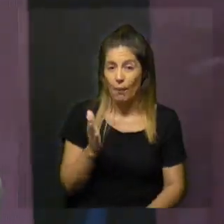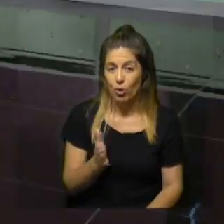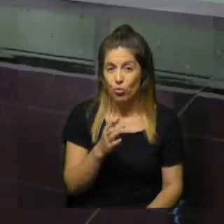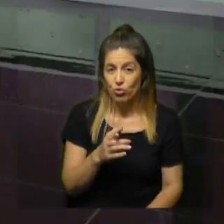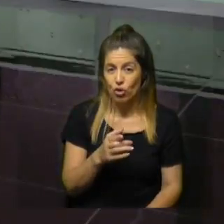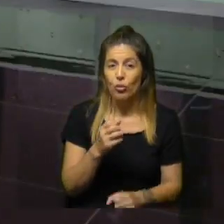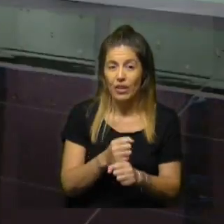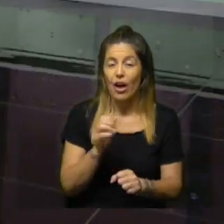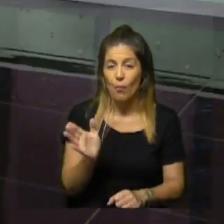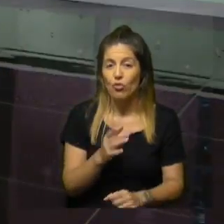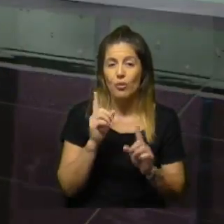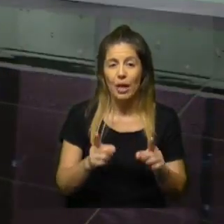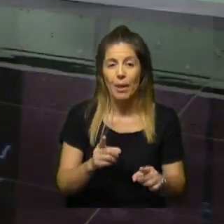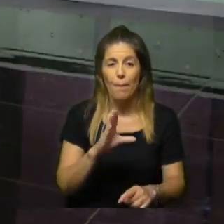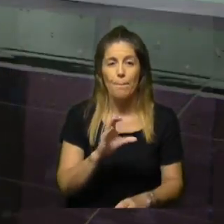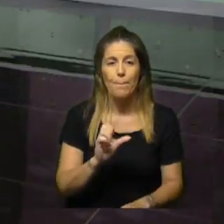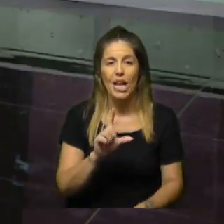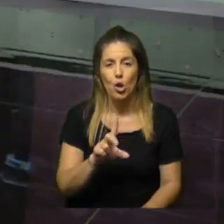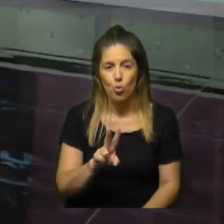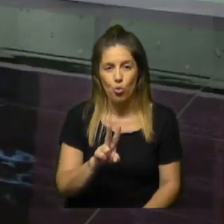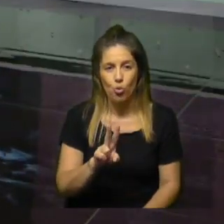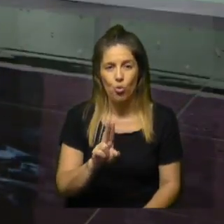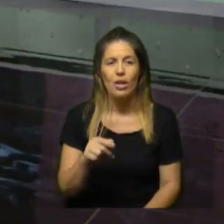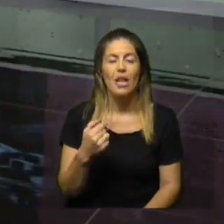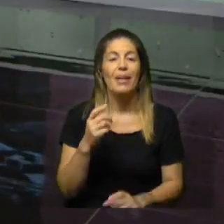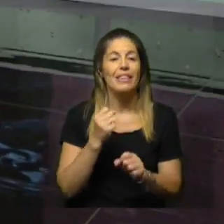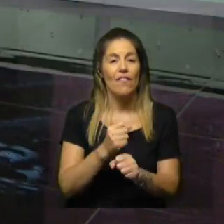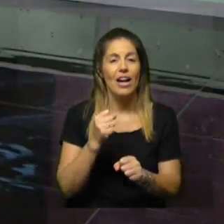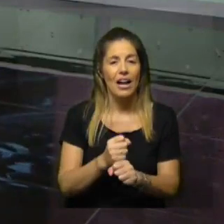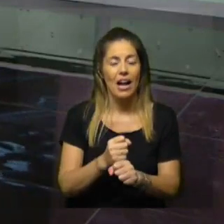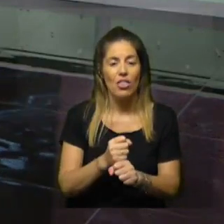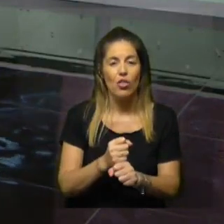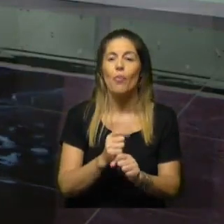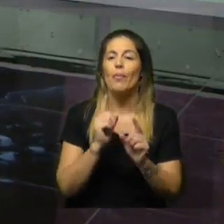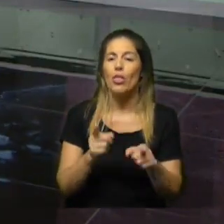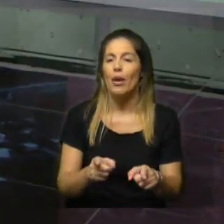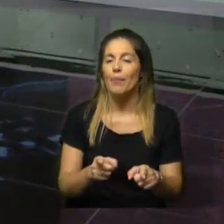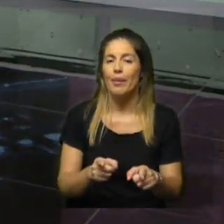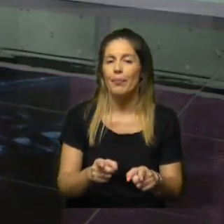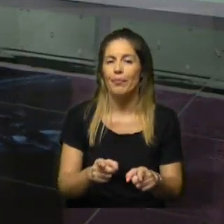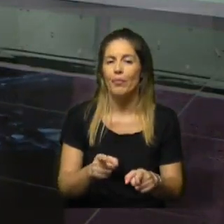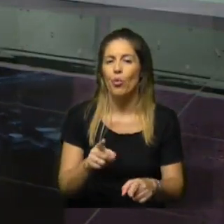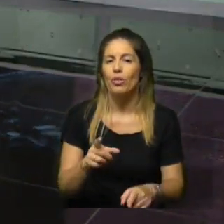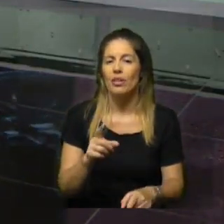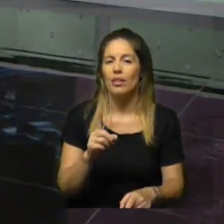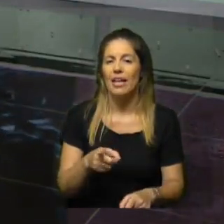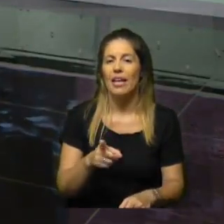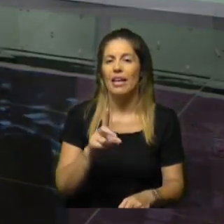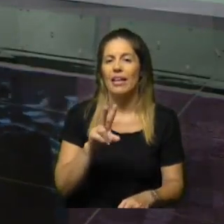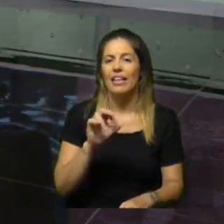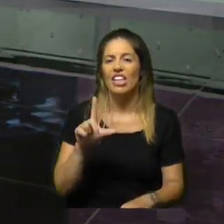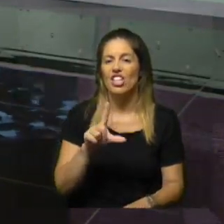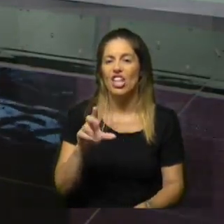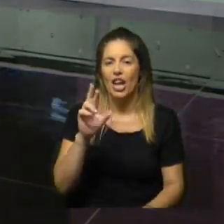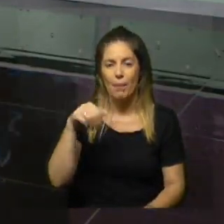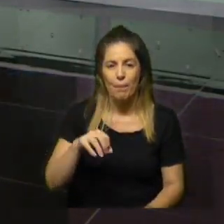pero también estuvo Pelu, Eliana Nui estuvo trabajando, pero además Guillermo Bonefón también, por aquí